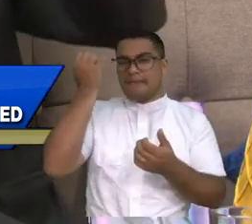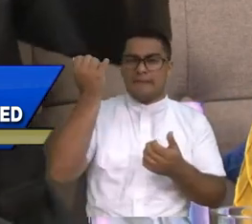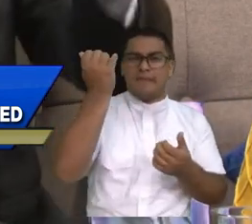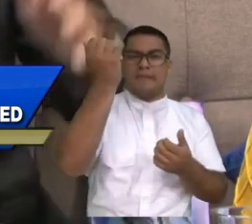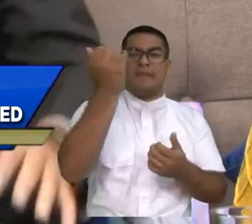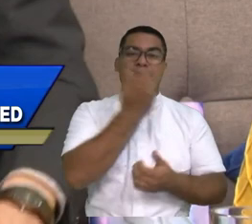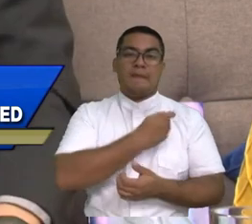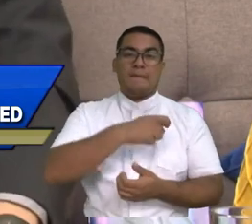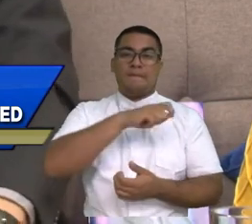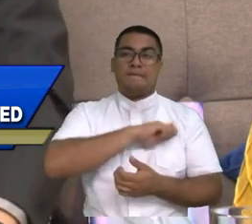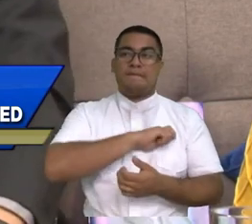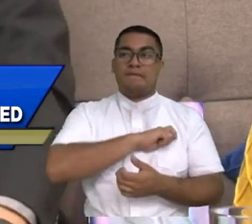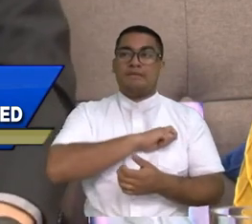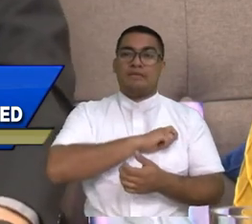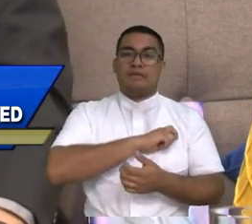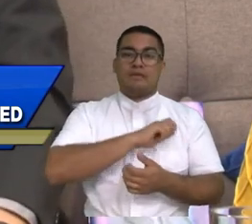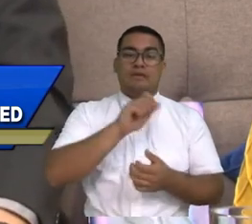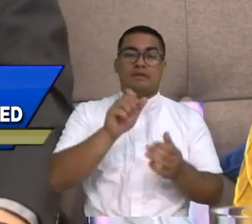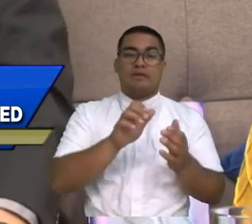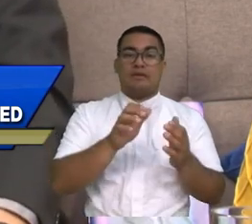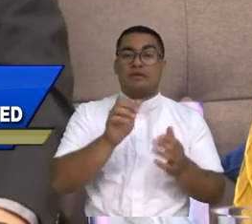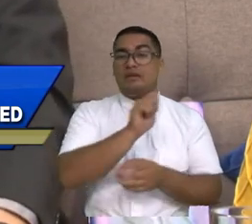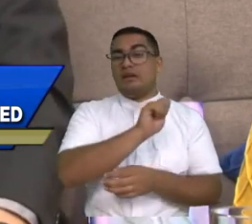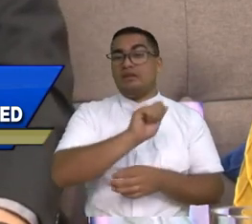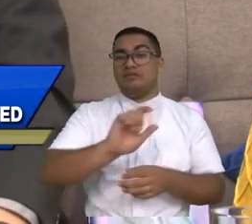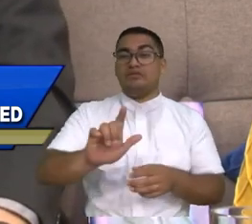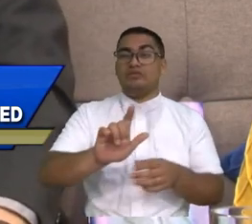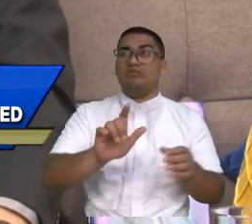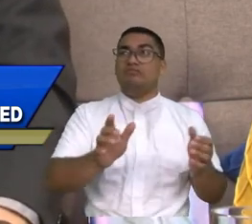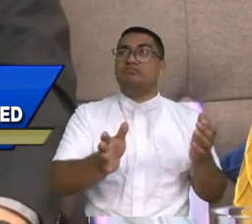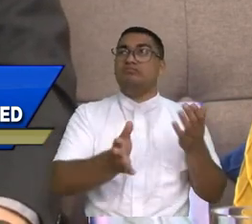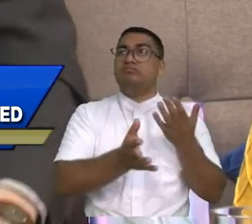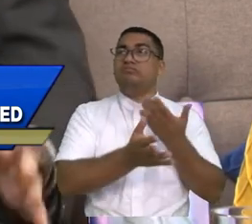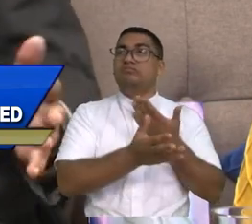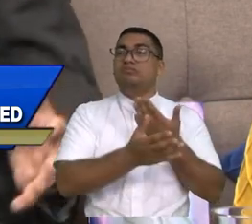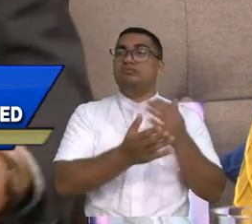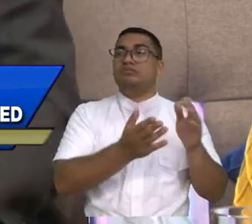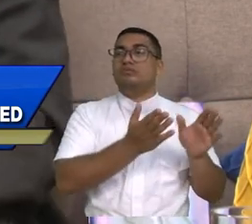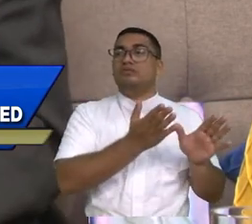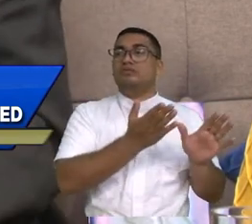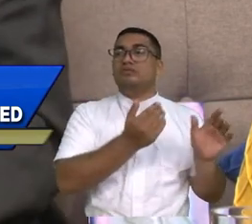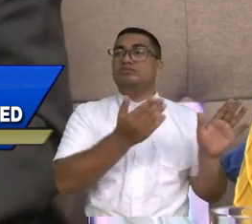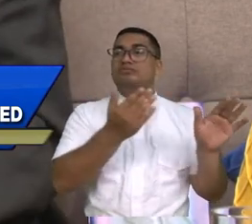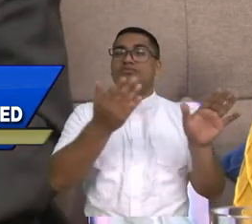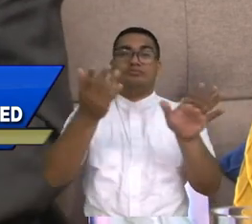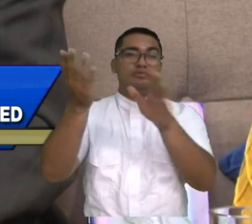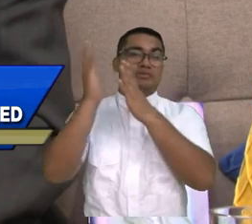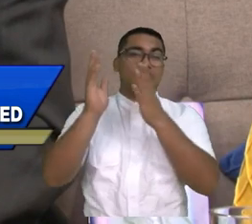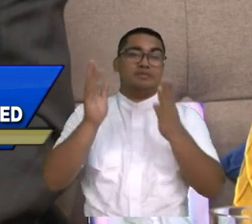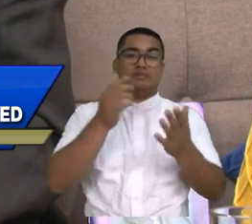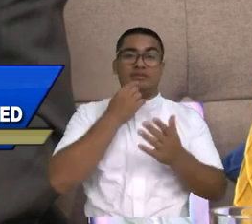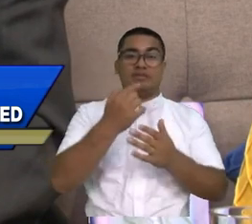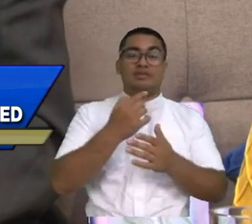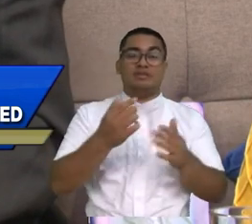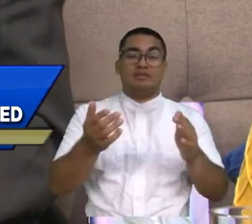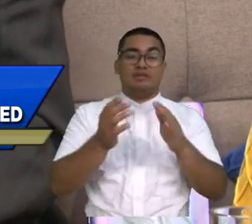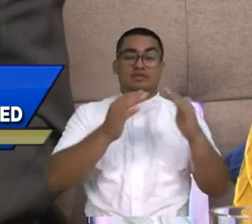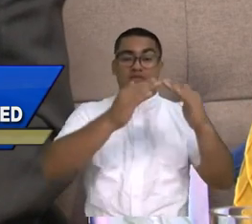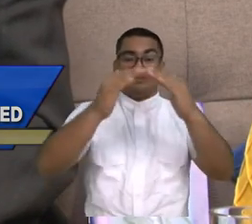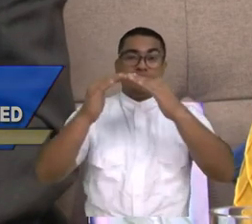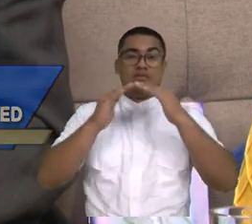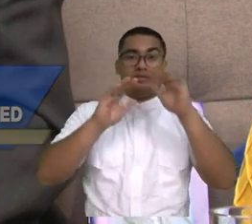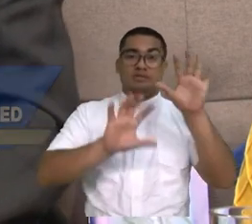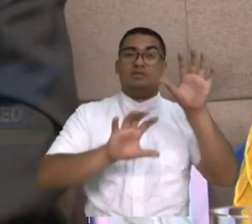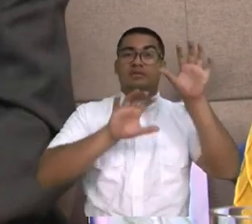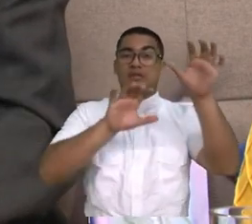su vuelo azul para nunca más detenerse, un Rubén Darío que fallece en la ciudad de León, rodeado de sus